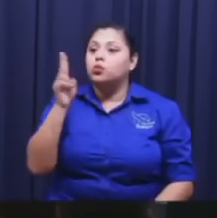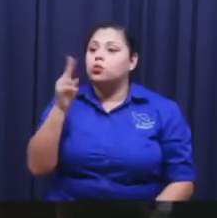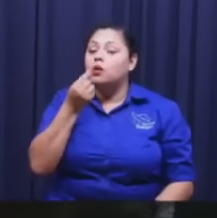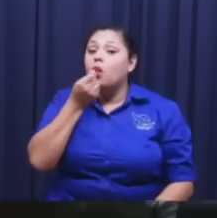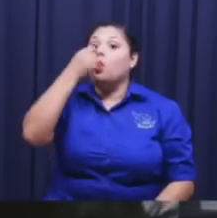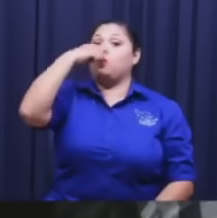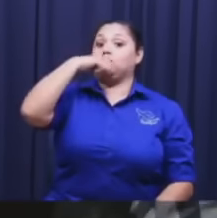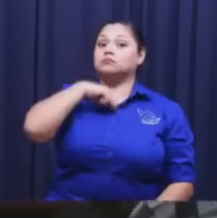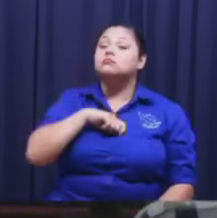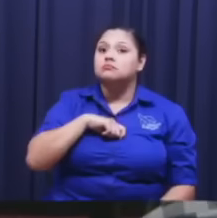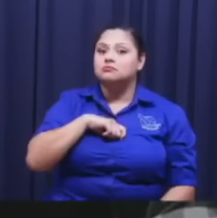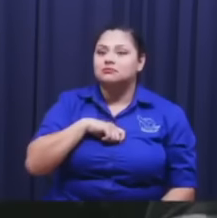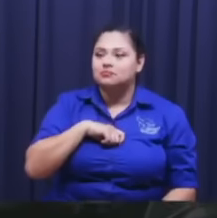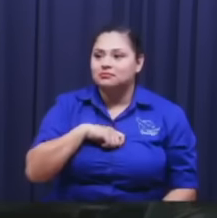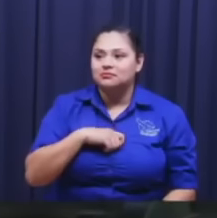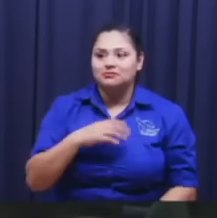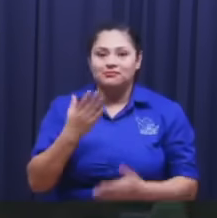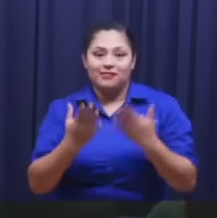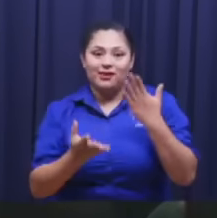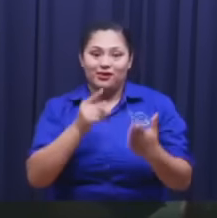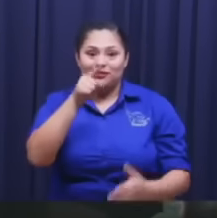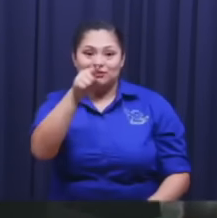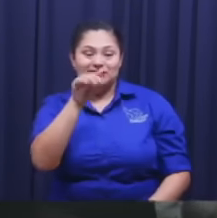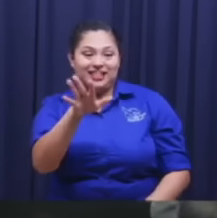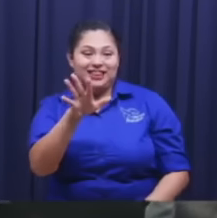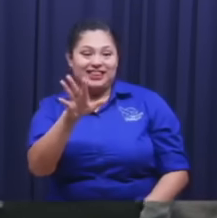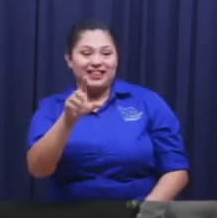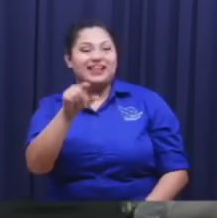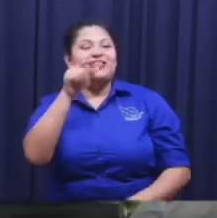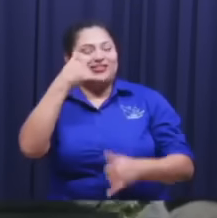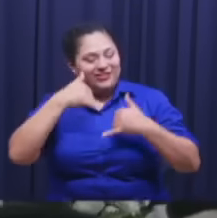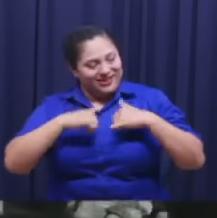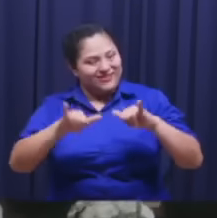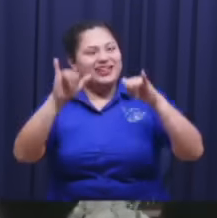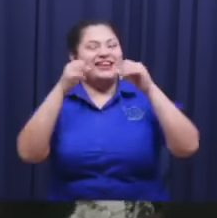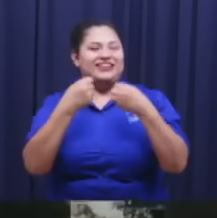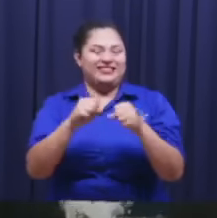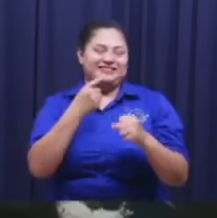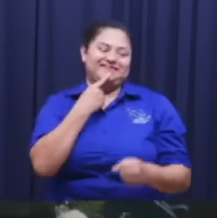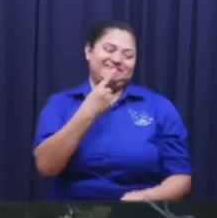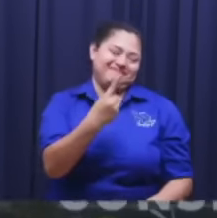aunque usted todavía lo hace,